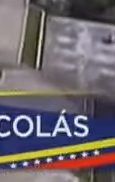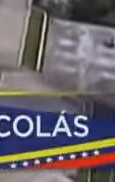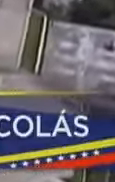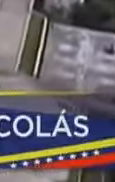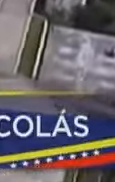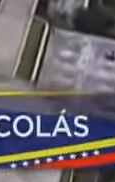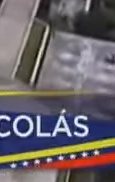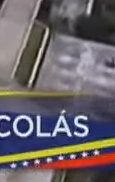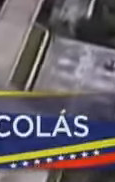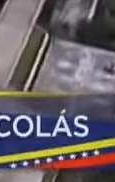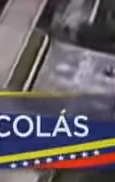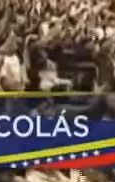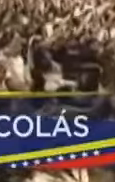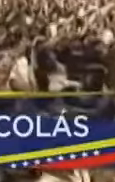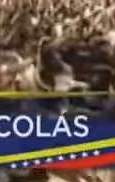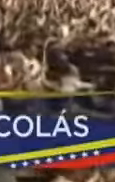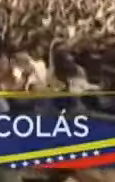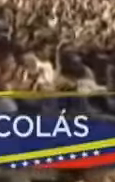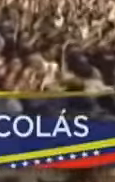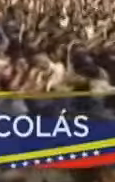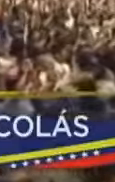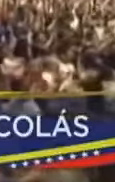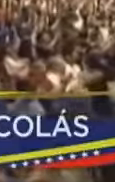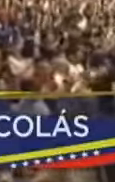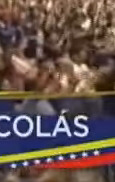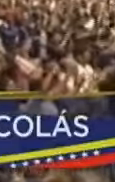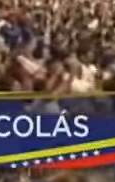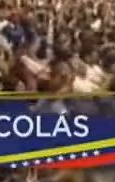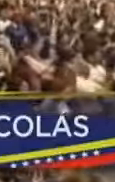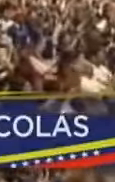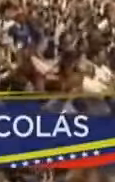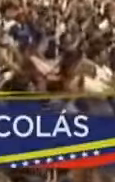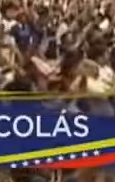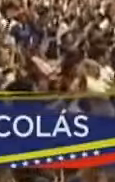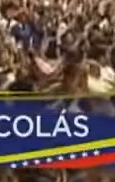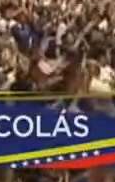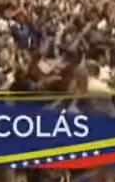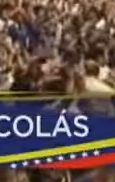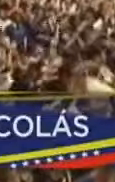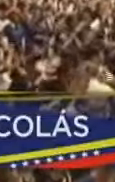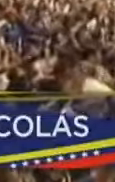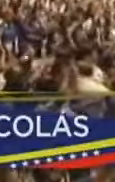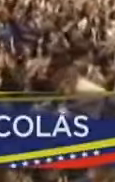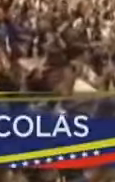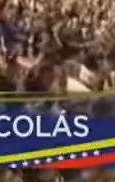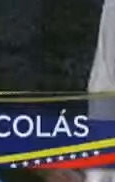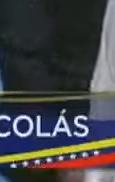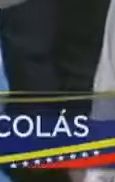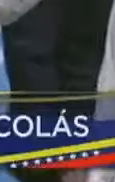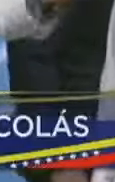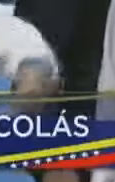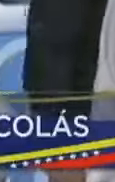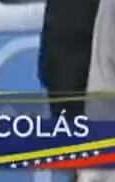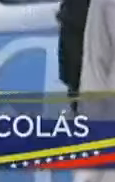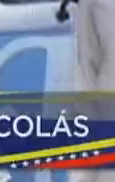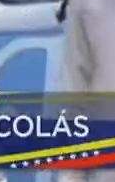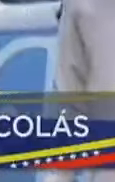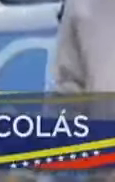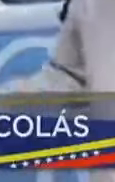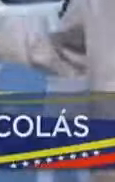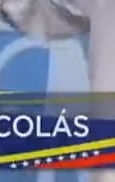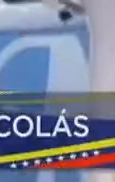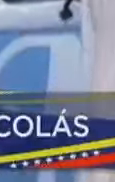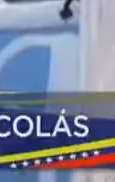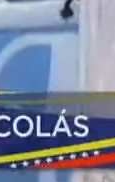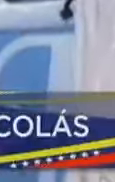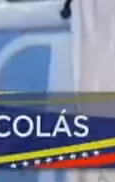presidente constitucional de la República Bolivariana de Venezuela. ¡Eso!